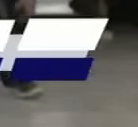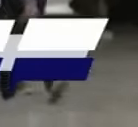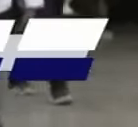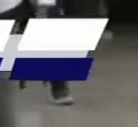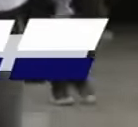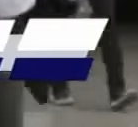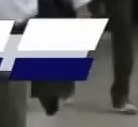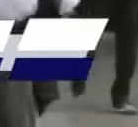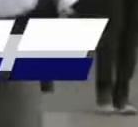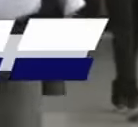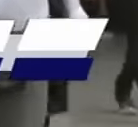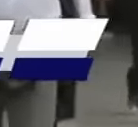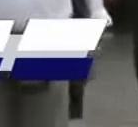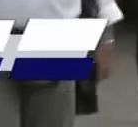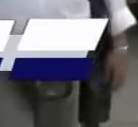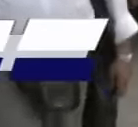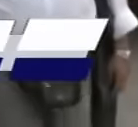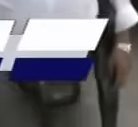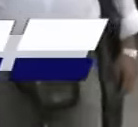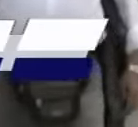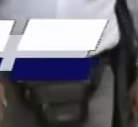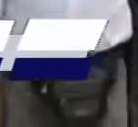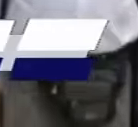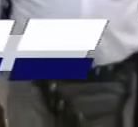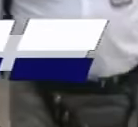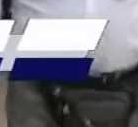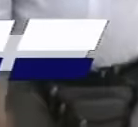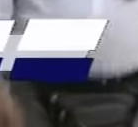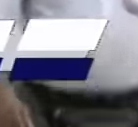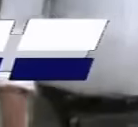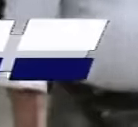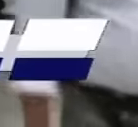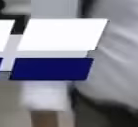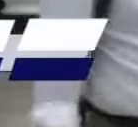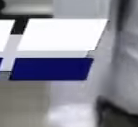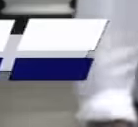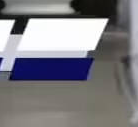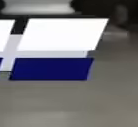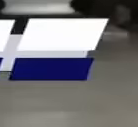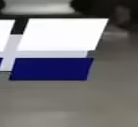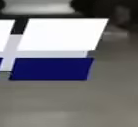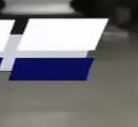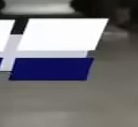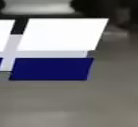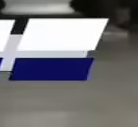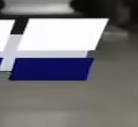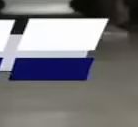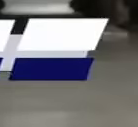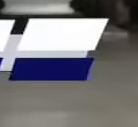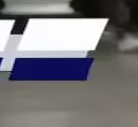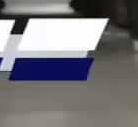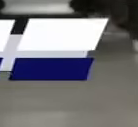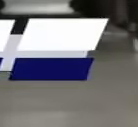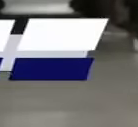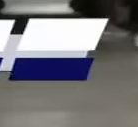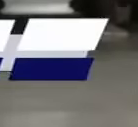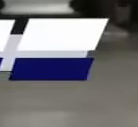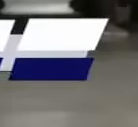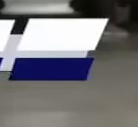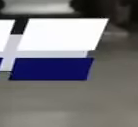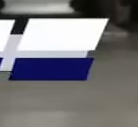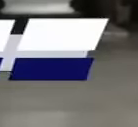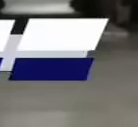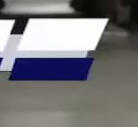solidaridad por el sensible fallecimiento del presidente de la República Islámica de Irán, Ebrahim Raisi, y funcionarios del gobierno